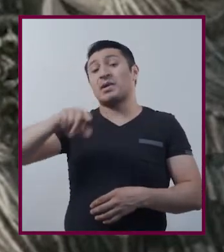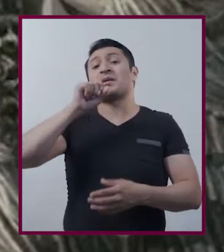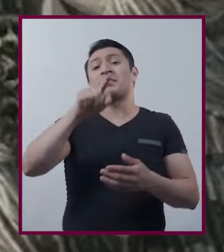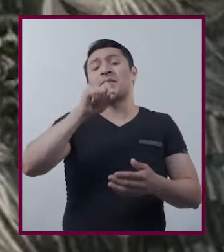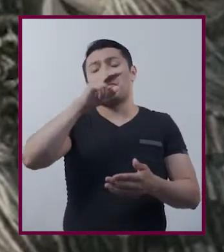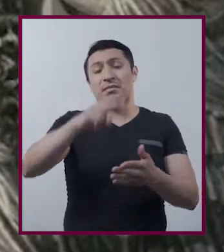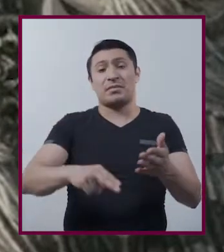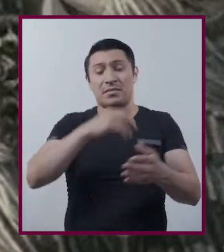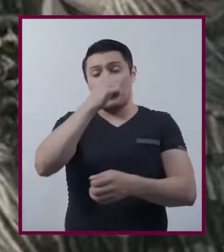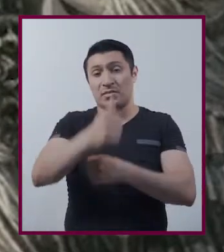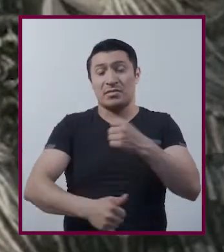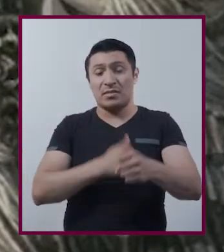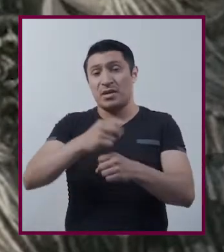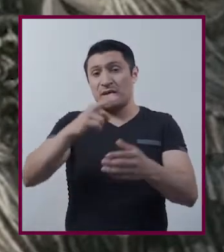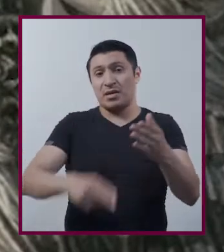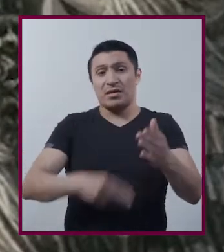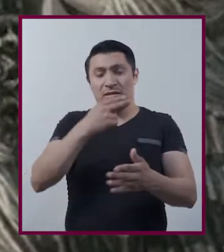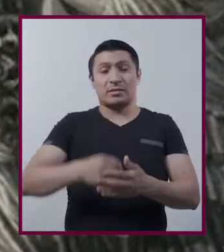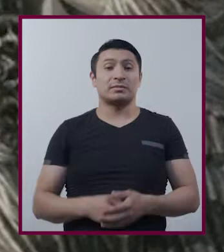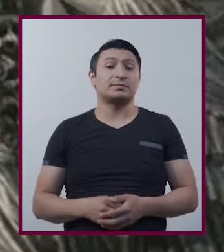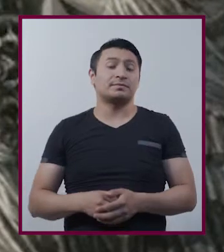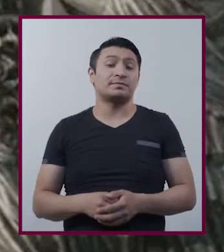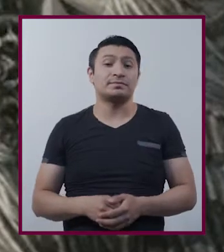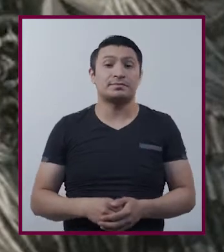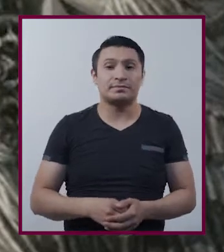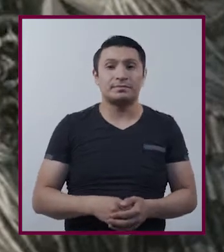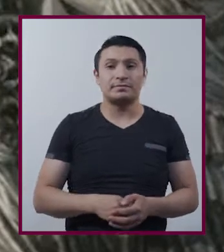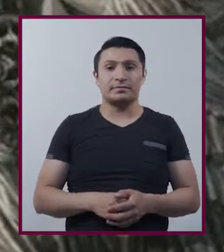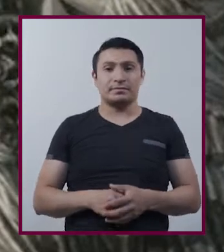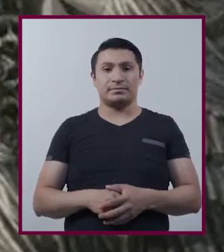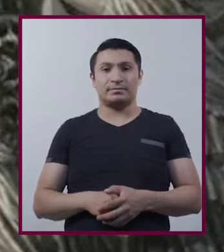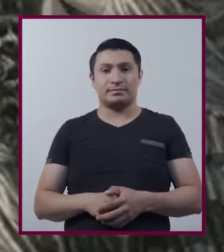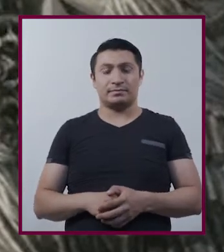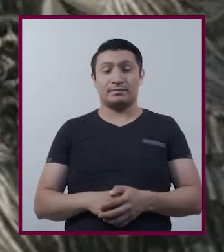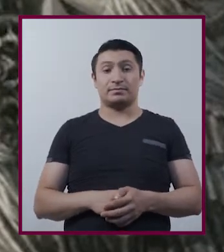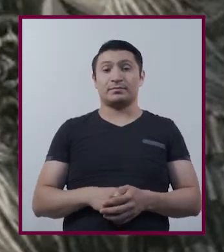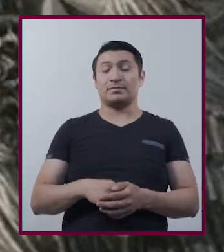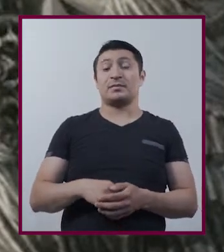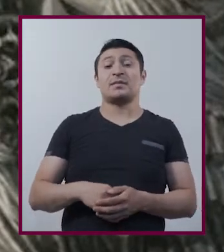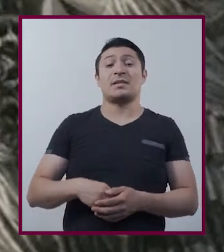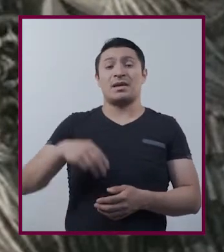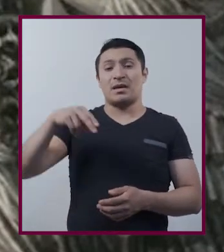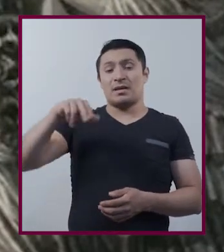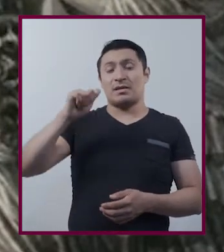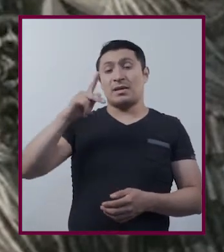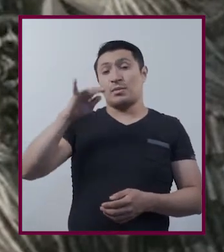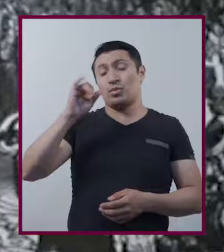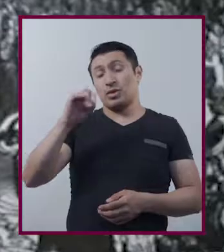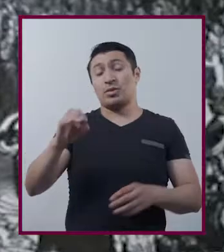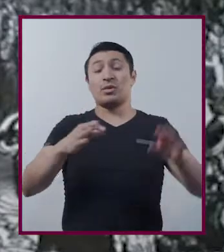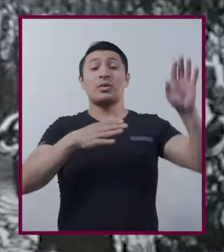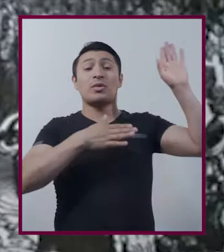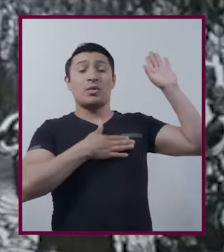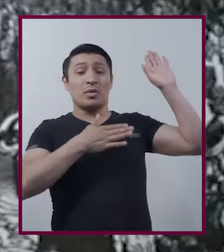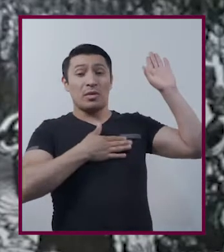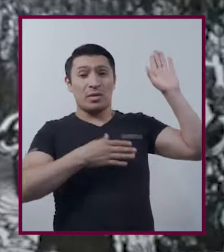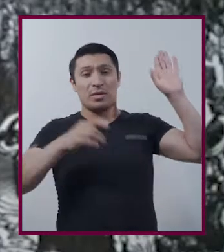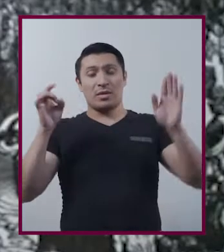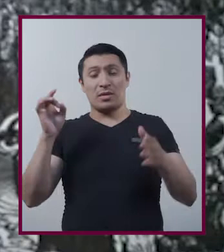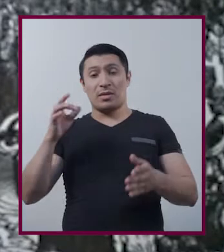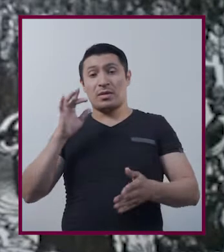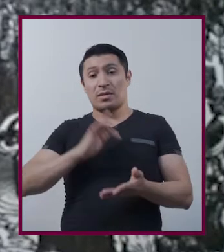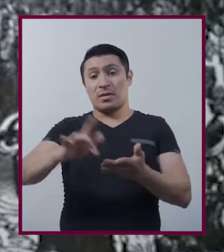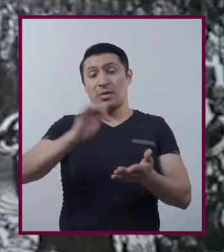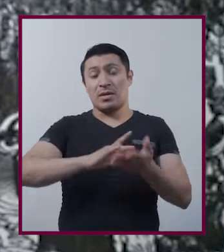Miramar, firmado ese mismo año por los representantes de Maximiliano y Napoleón III, este último se comprometió